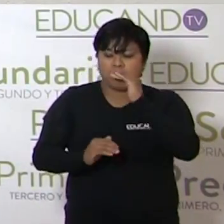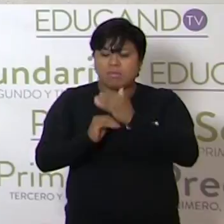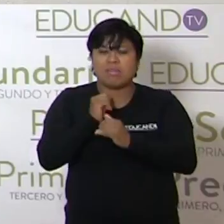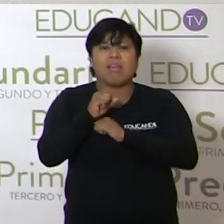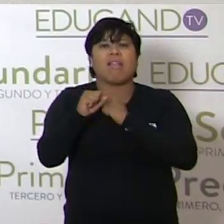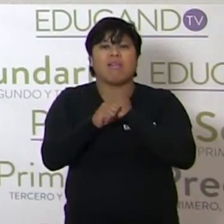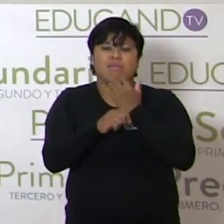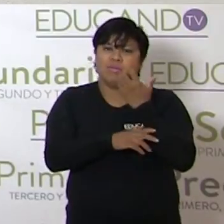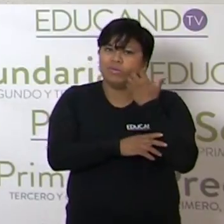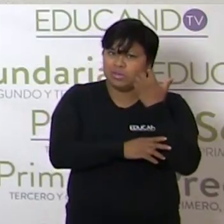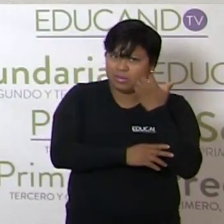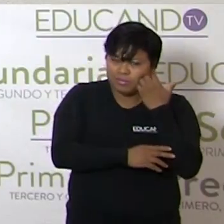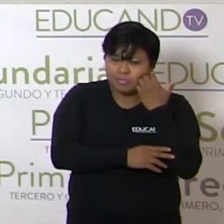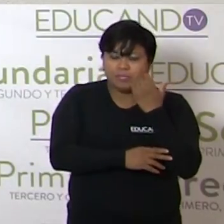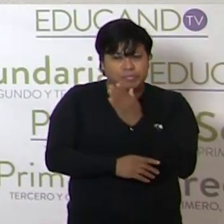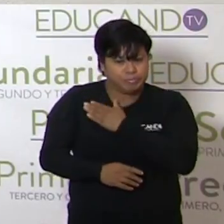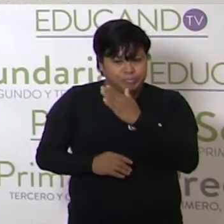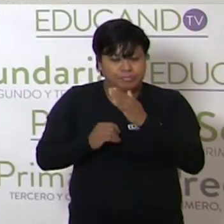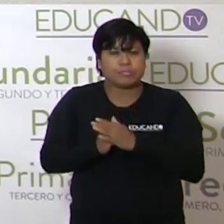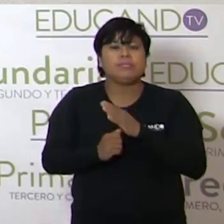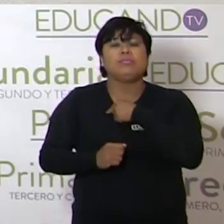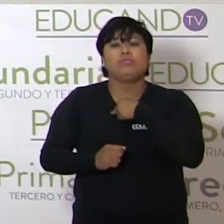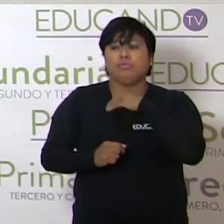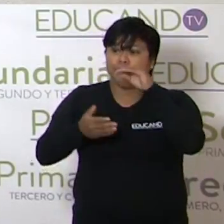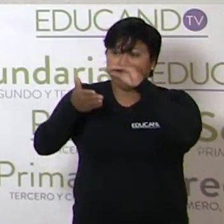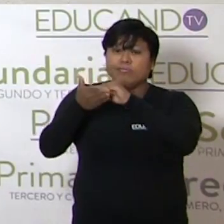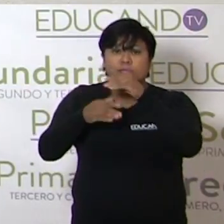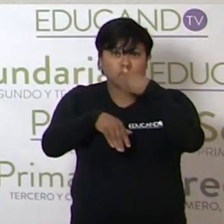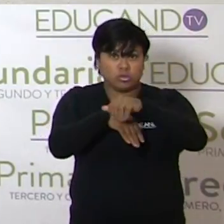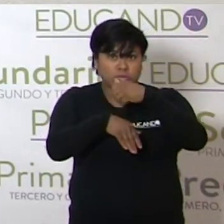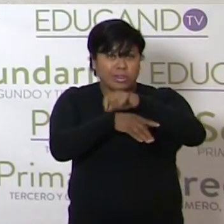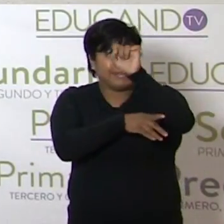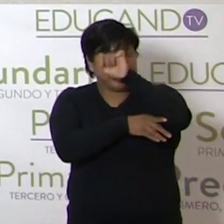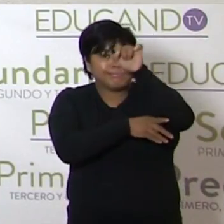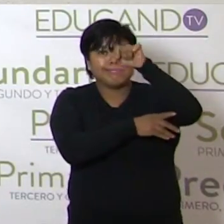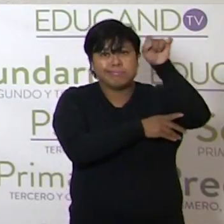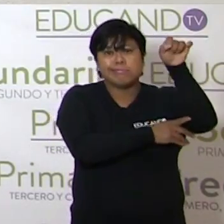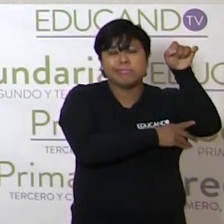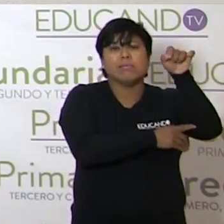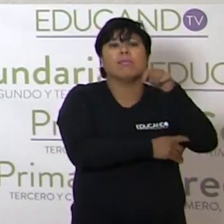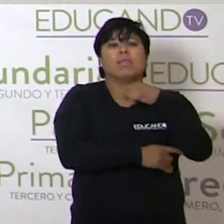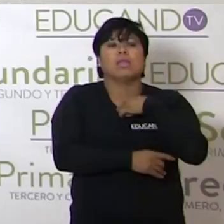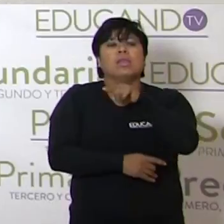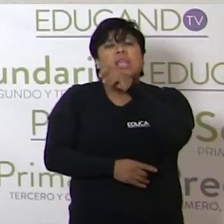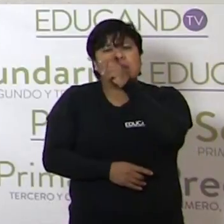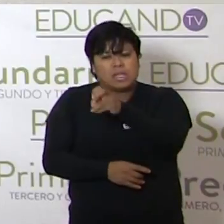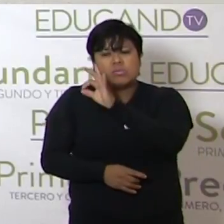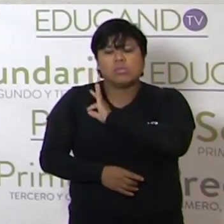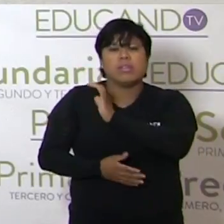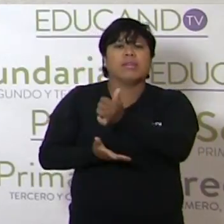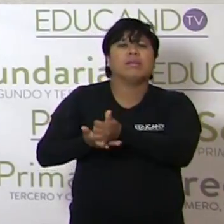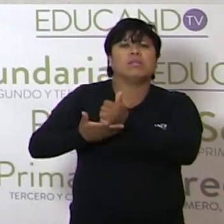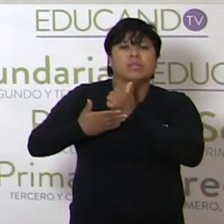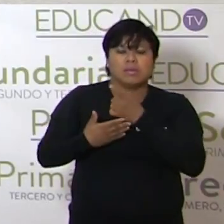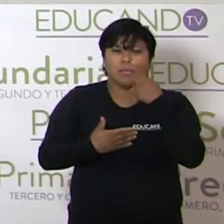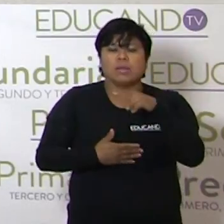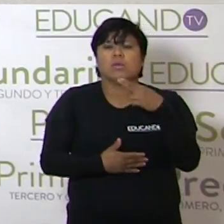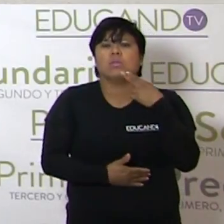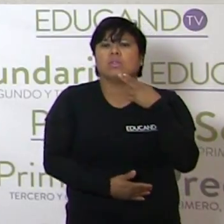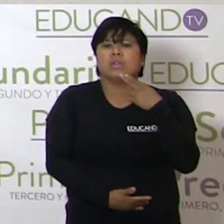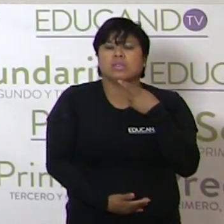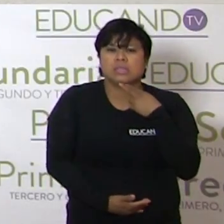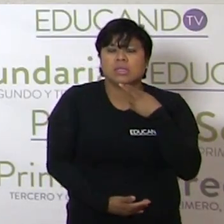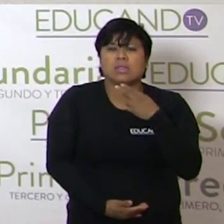Bueno, voy a poner aquí unos números en el pizarrón que nos van a ayudar a utilizar lo que